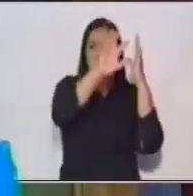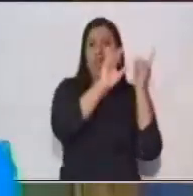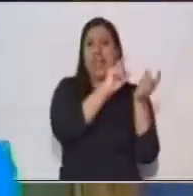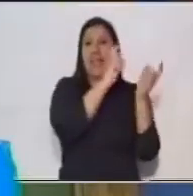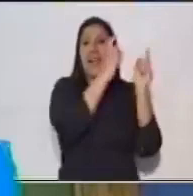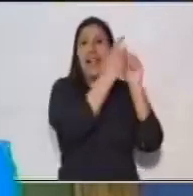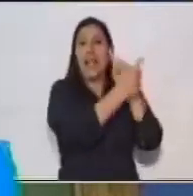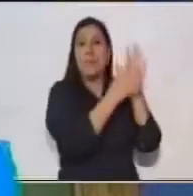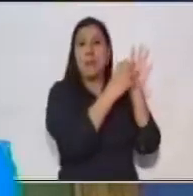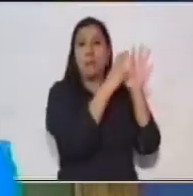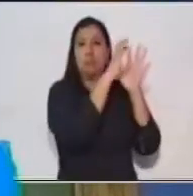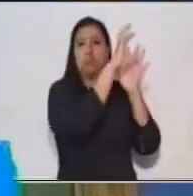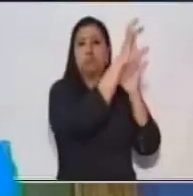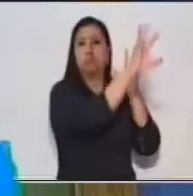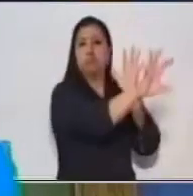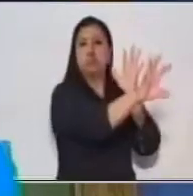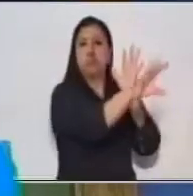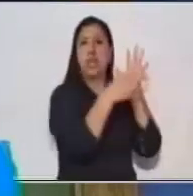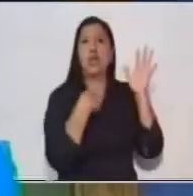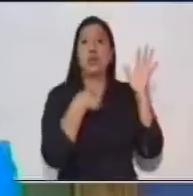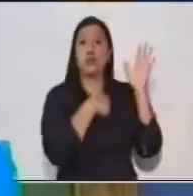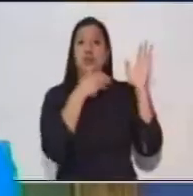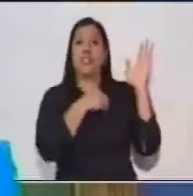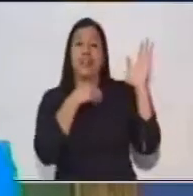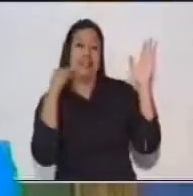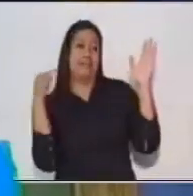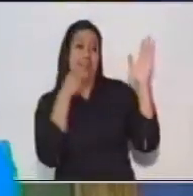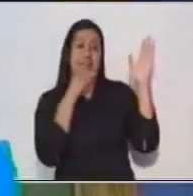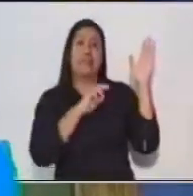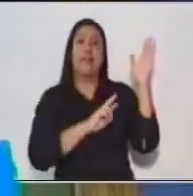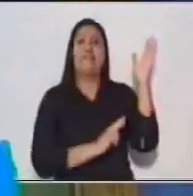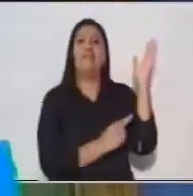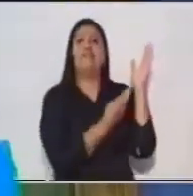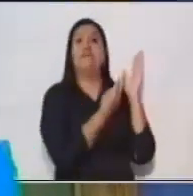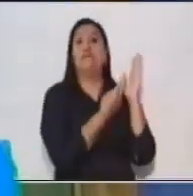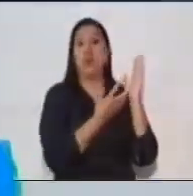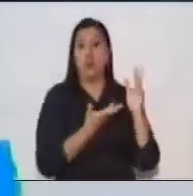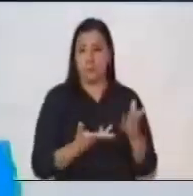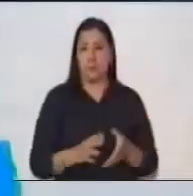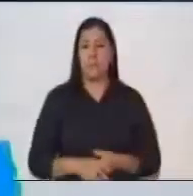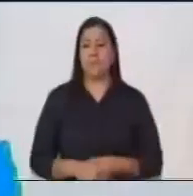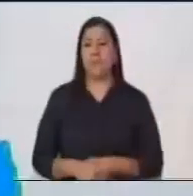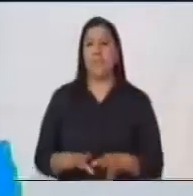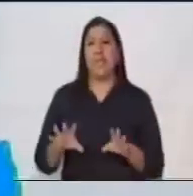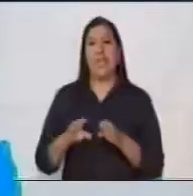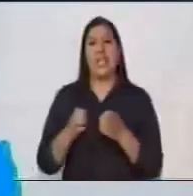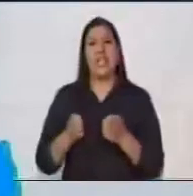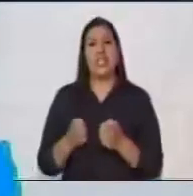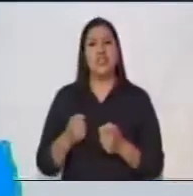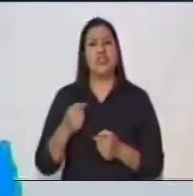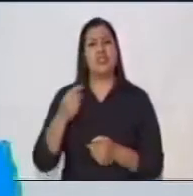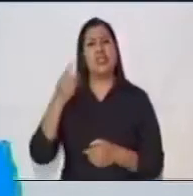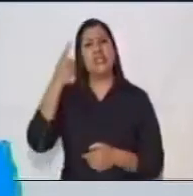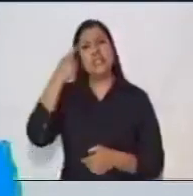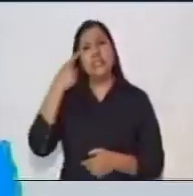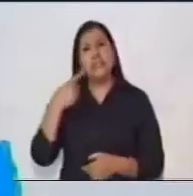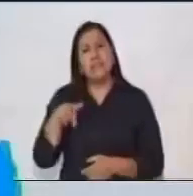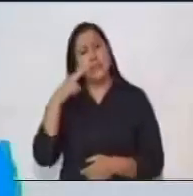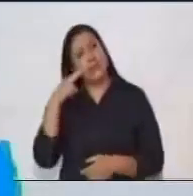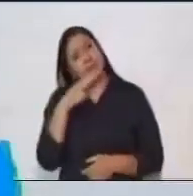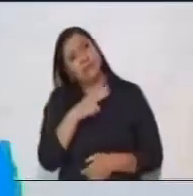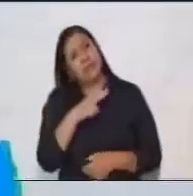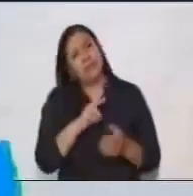flores que tanto queremos. Y hemos visto por días que había costado que florecieran. Y ahora que han